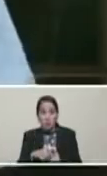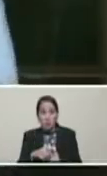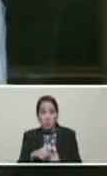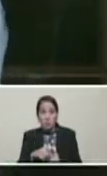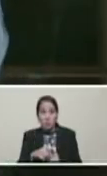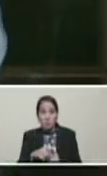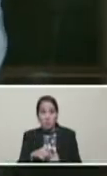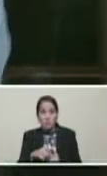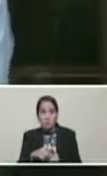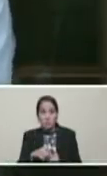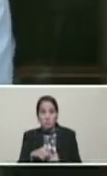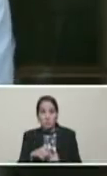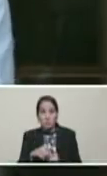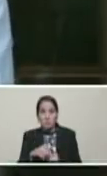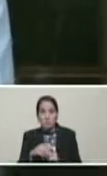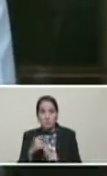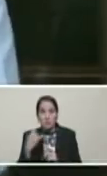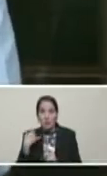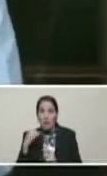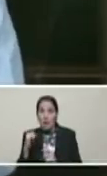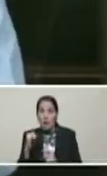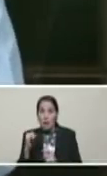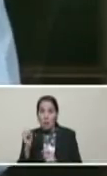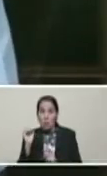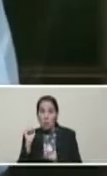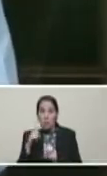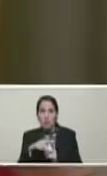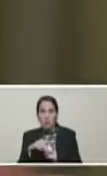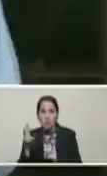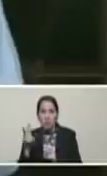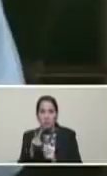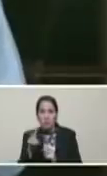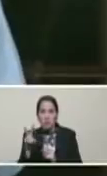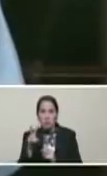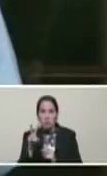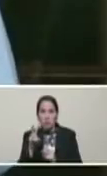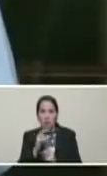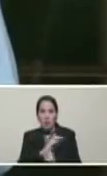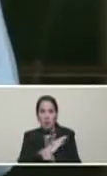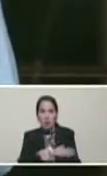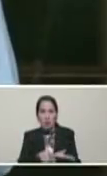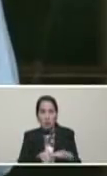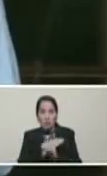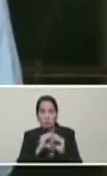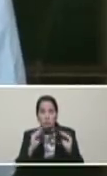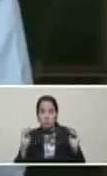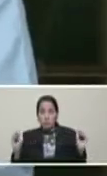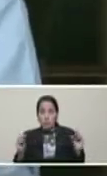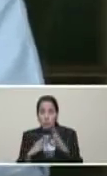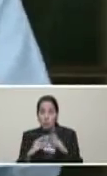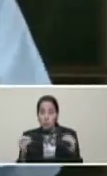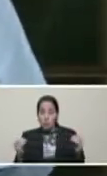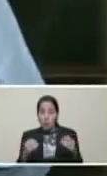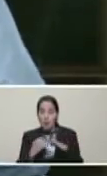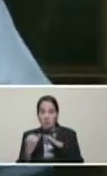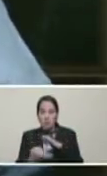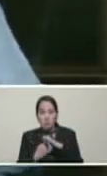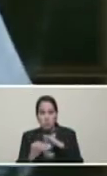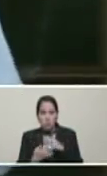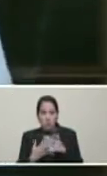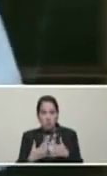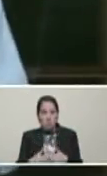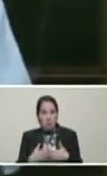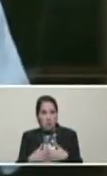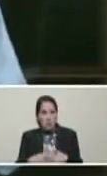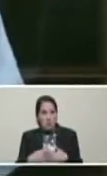aquí están los objetivos de la venezuela potencia yo llamo a todas las instituciones a todos los empresarios a todos los movimientos